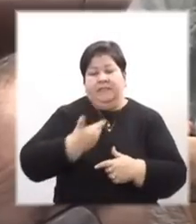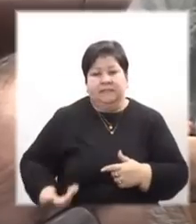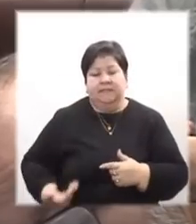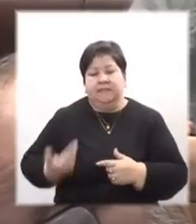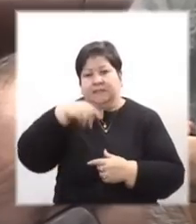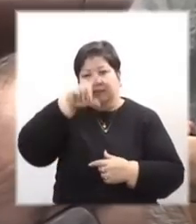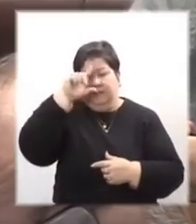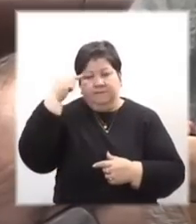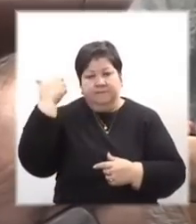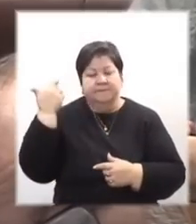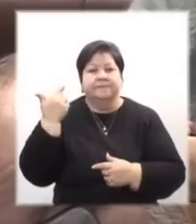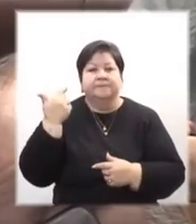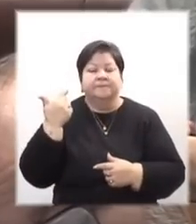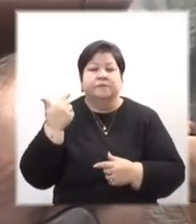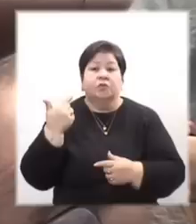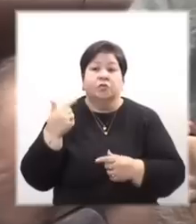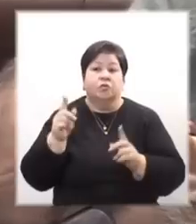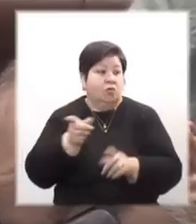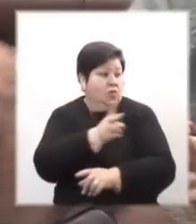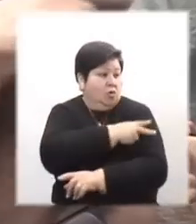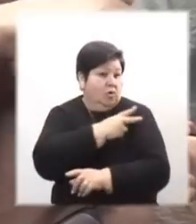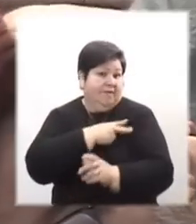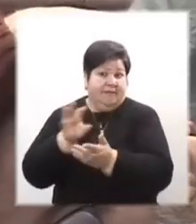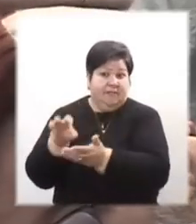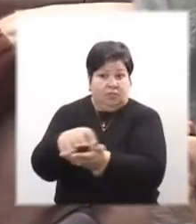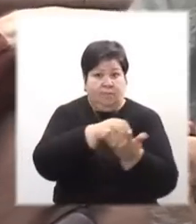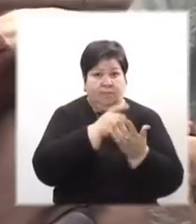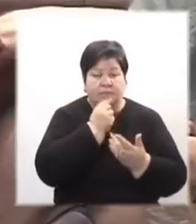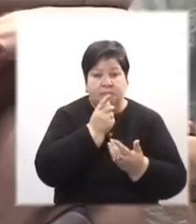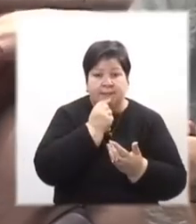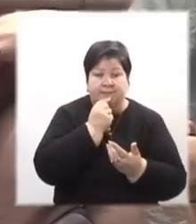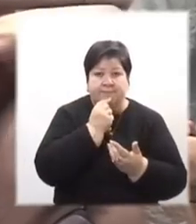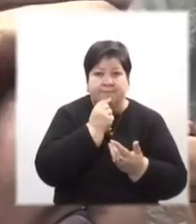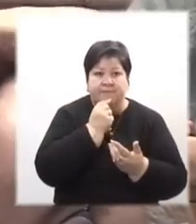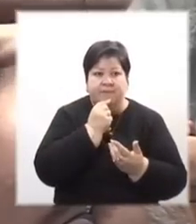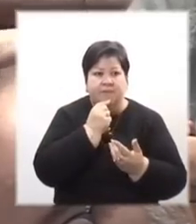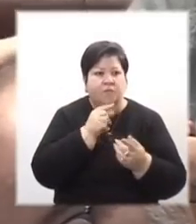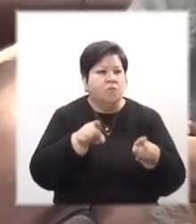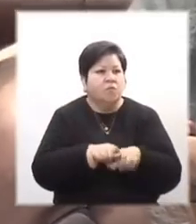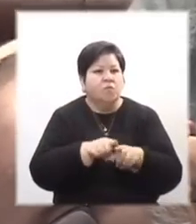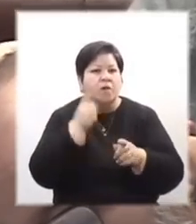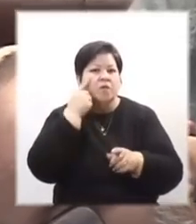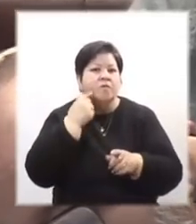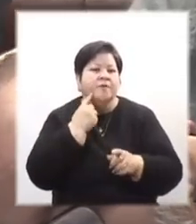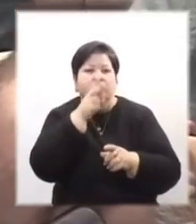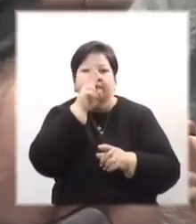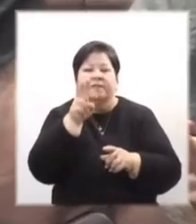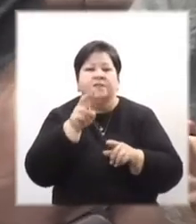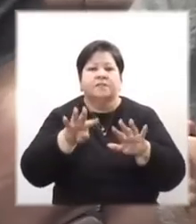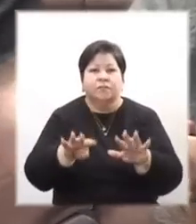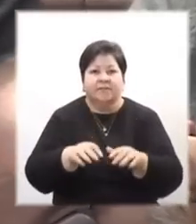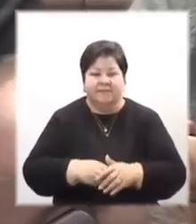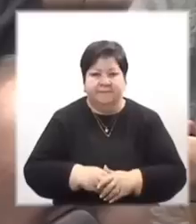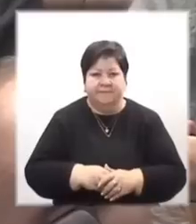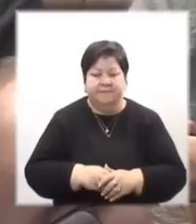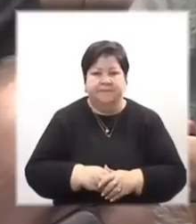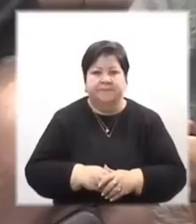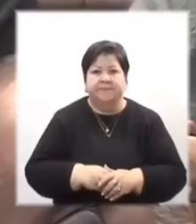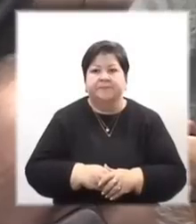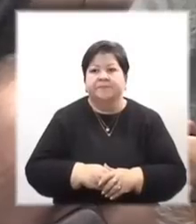en la Torre Ejecutiva con los jefes de las seccionales. Estamos en un empate técnico con el 2019. Un cambio